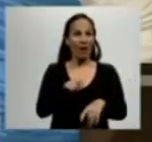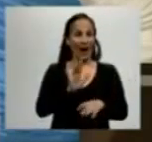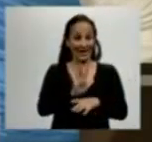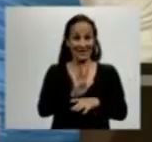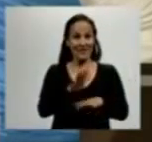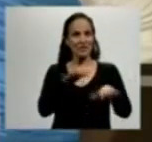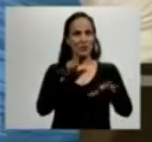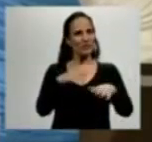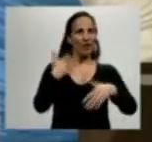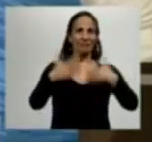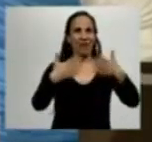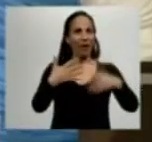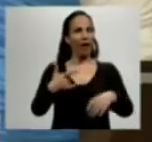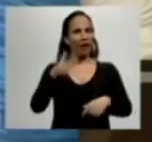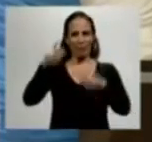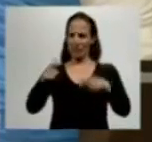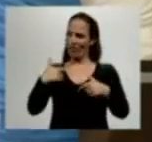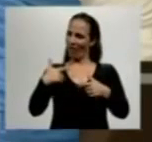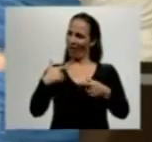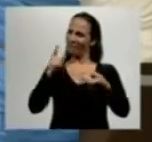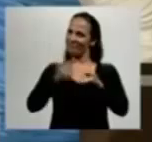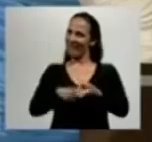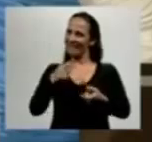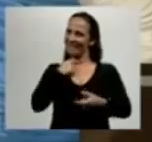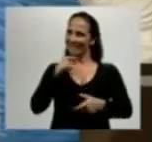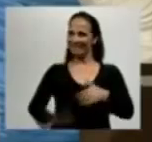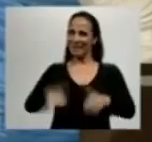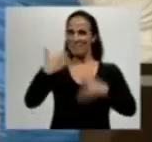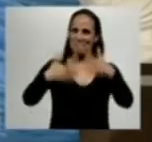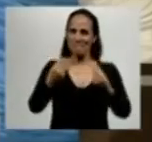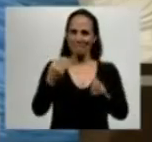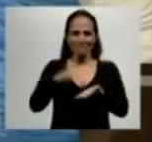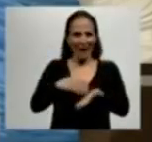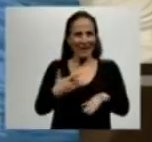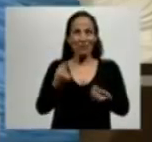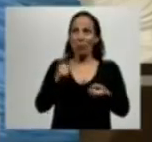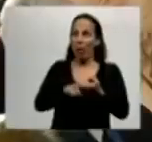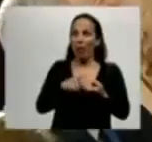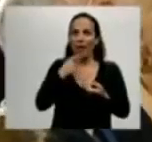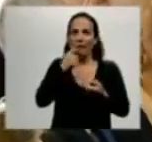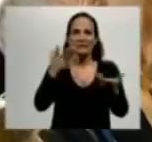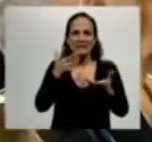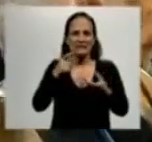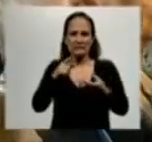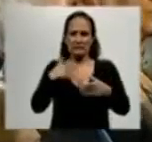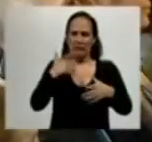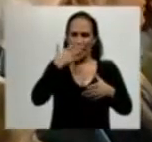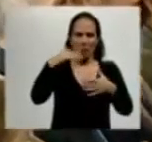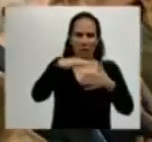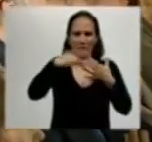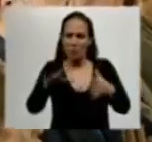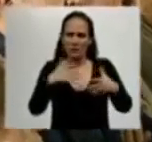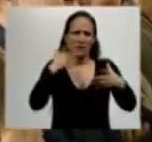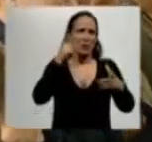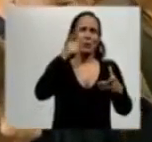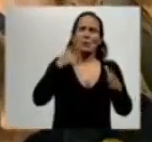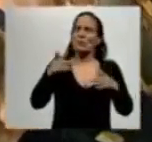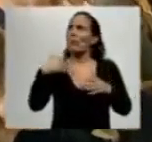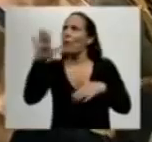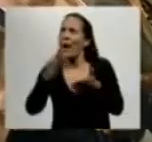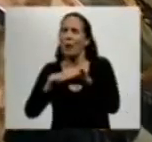gente por allí quiera formalizar porque sabe que divorciarse no va a ser un martirio o un padecimiento o un tener que depender de los